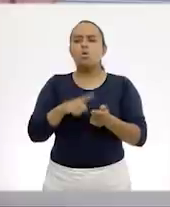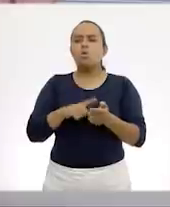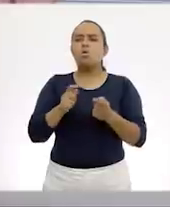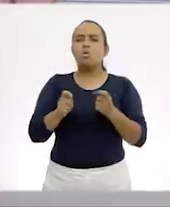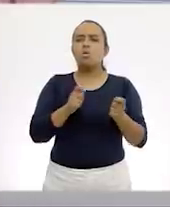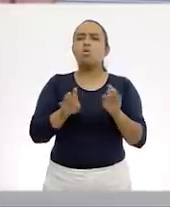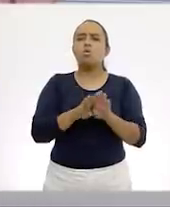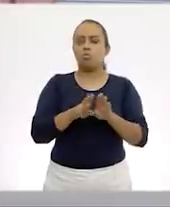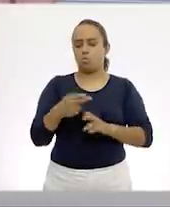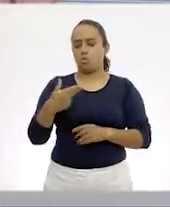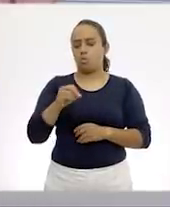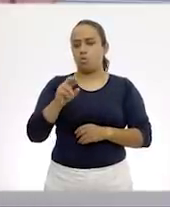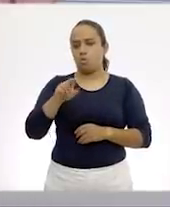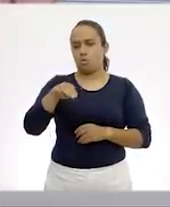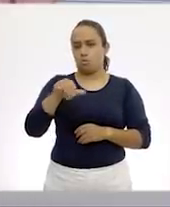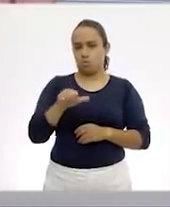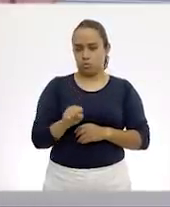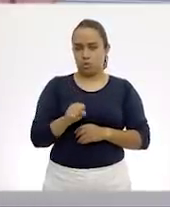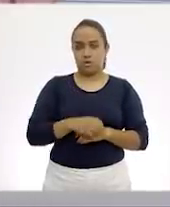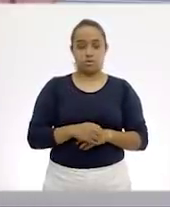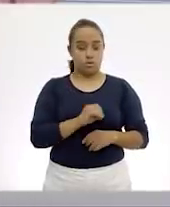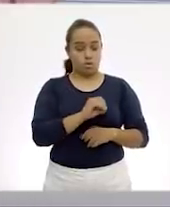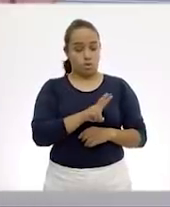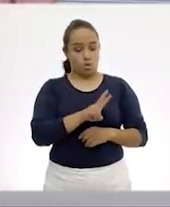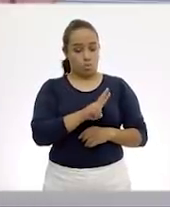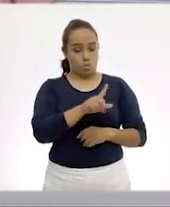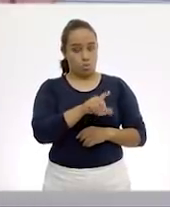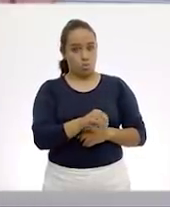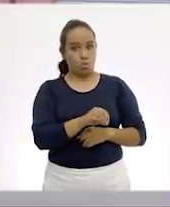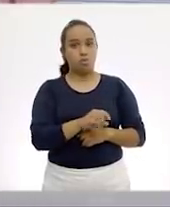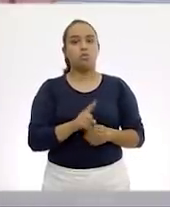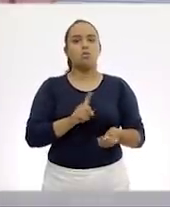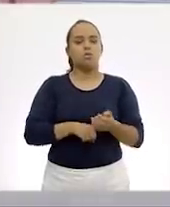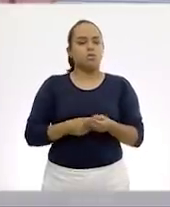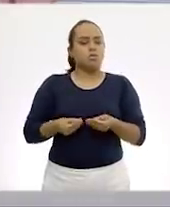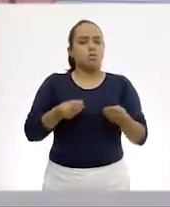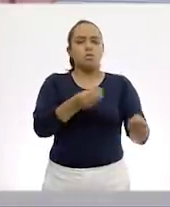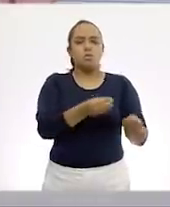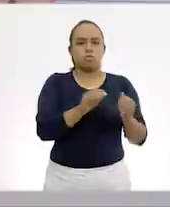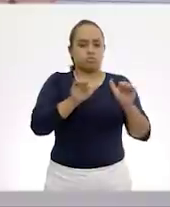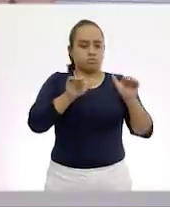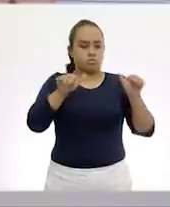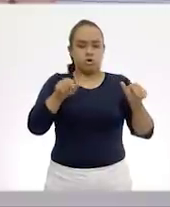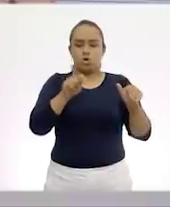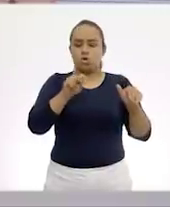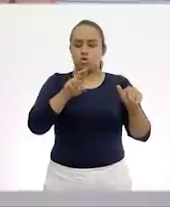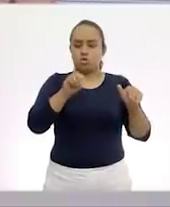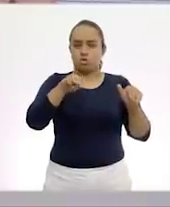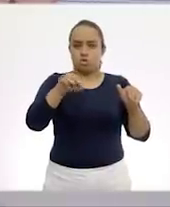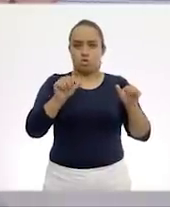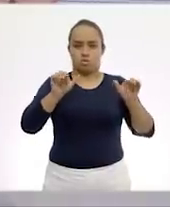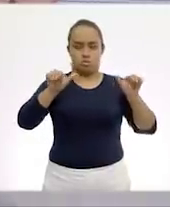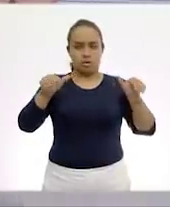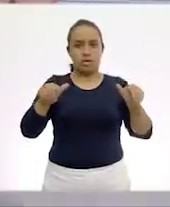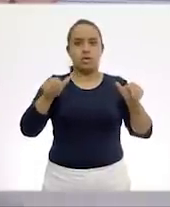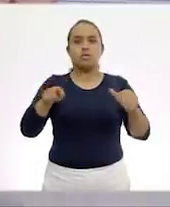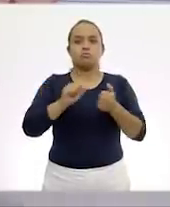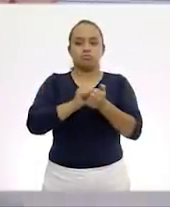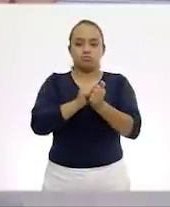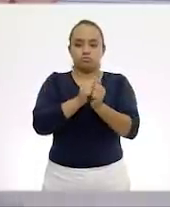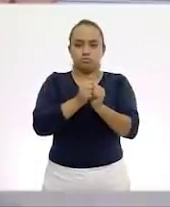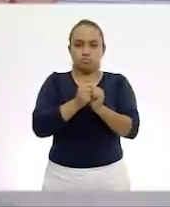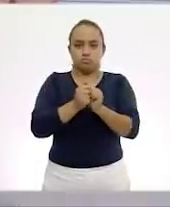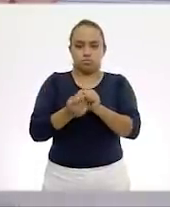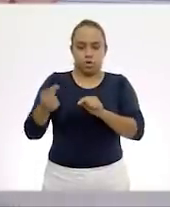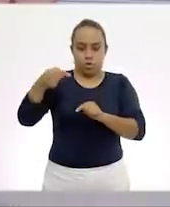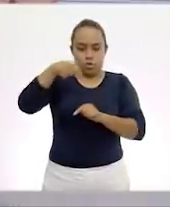por hormonas. El óvulo liberado es recibido por la trompa uterina correspondiente y ahí empieza a ser transportado